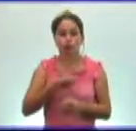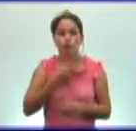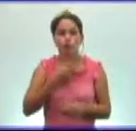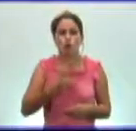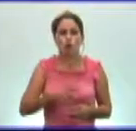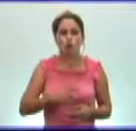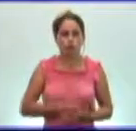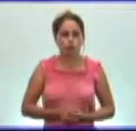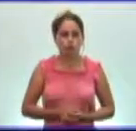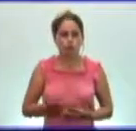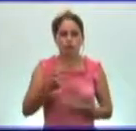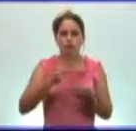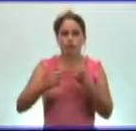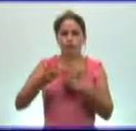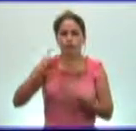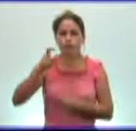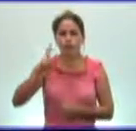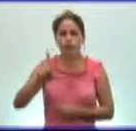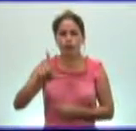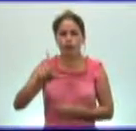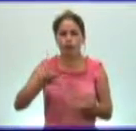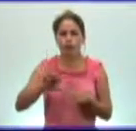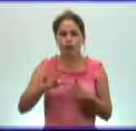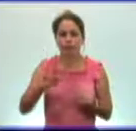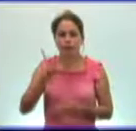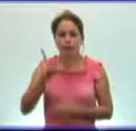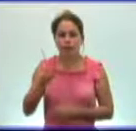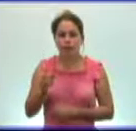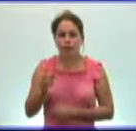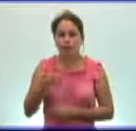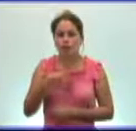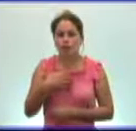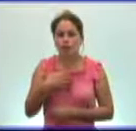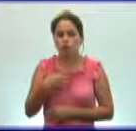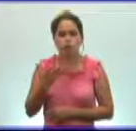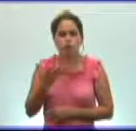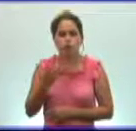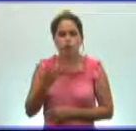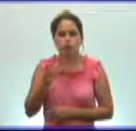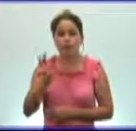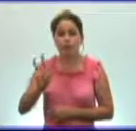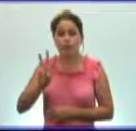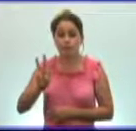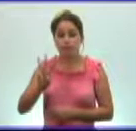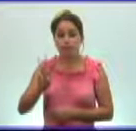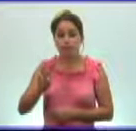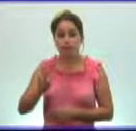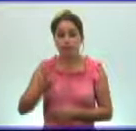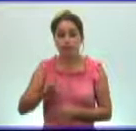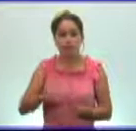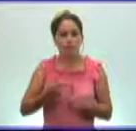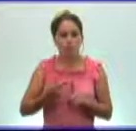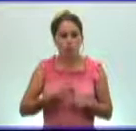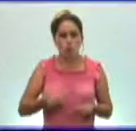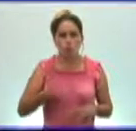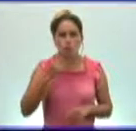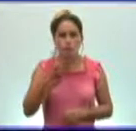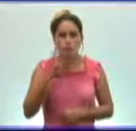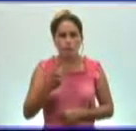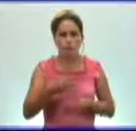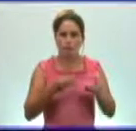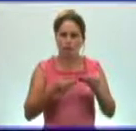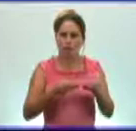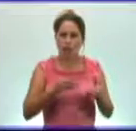del aluminio es 3+. Pero también pueden haber metales que presentan más un número de oxidación, como es en el